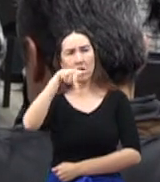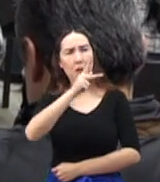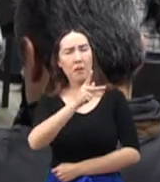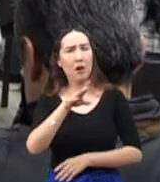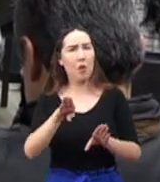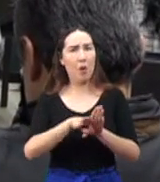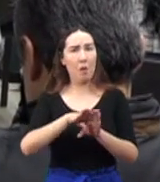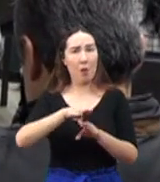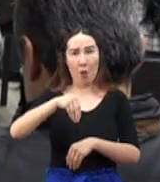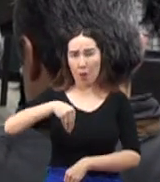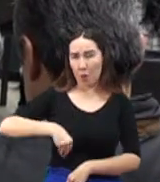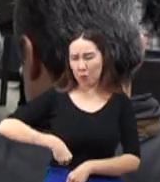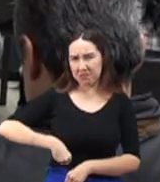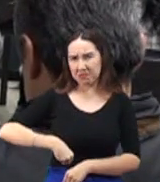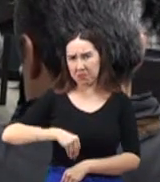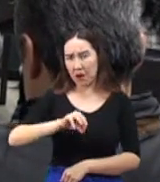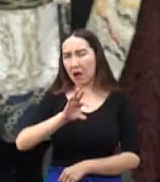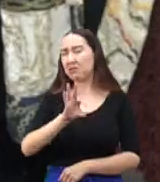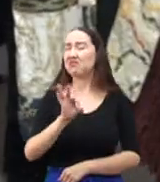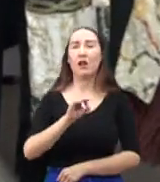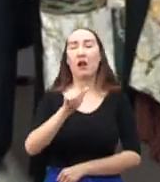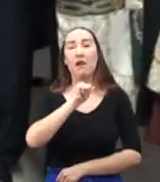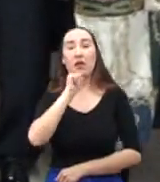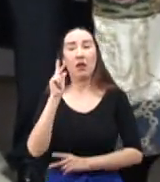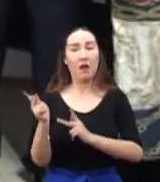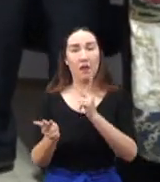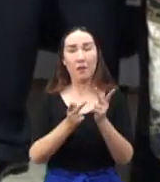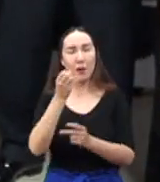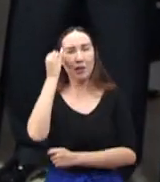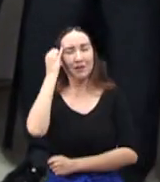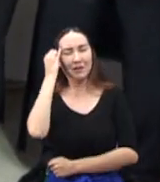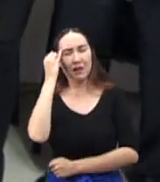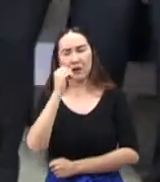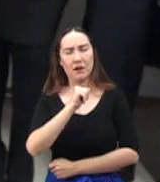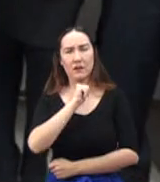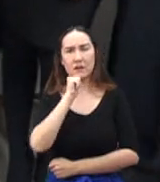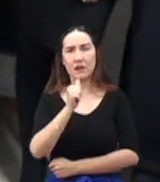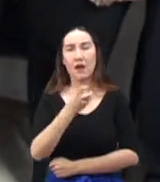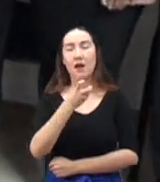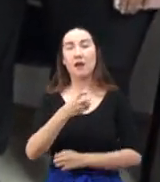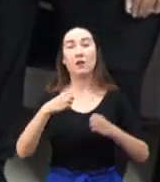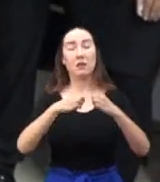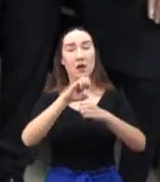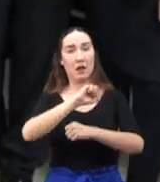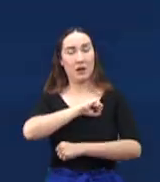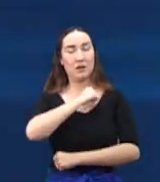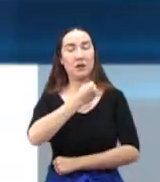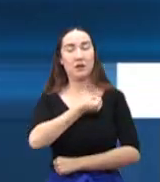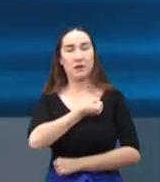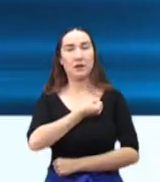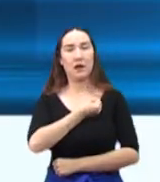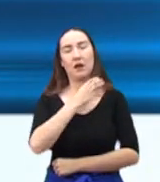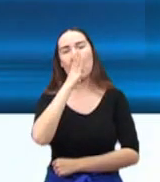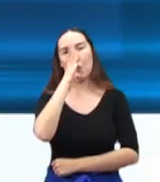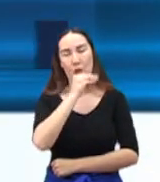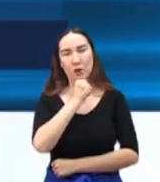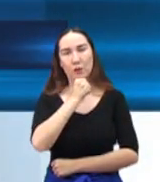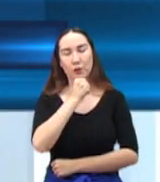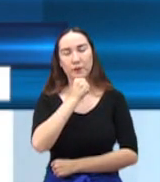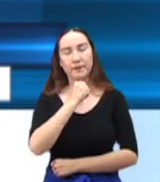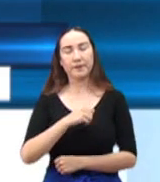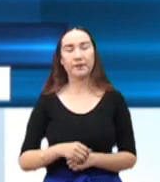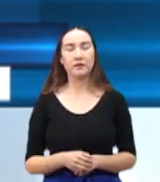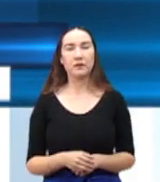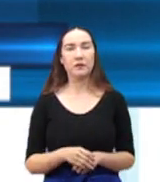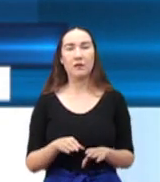el no haber llevado a cabo la consulta indígena, ya que se atravesó la emergencia sanitaria. No se tocó para